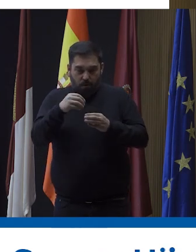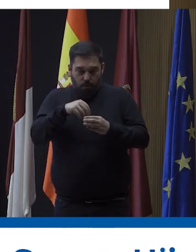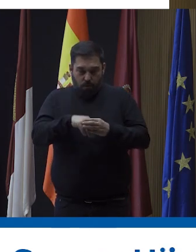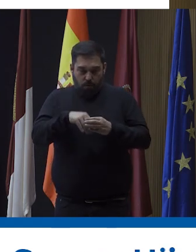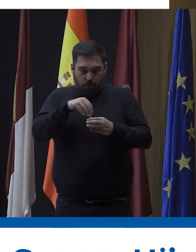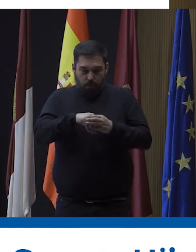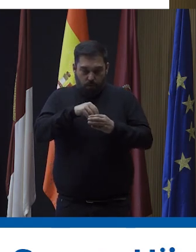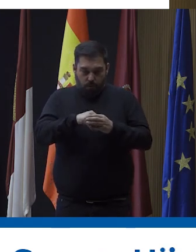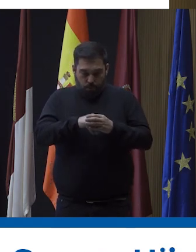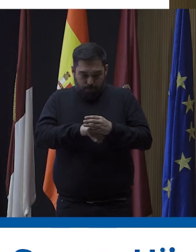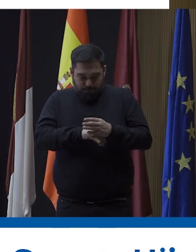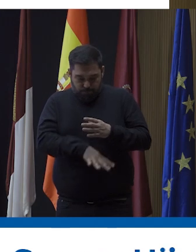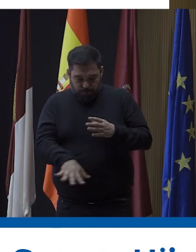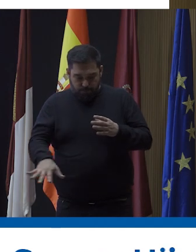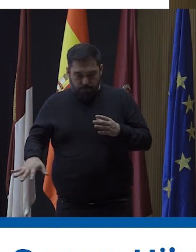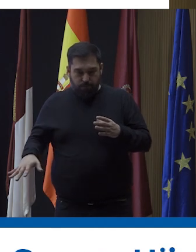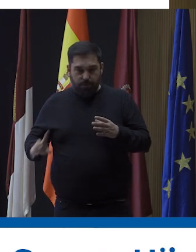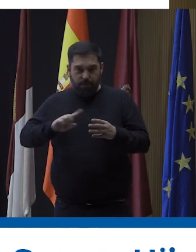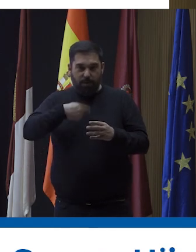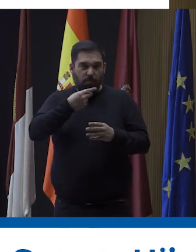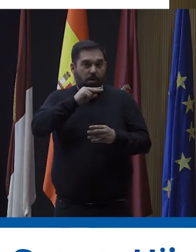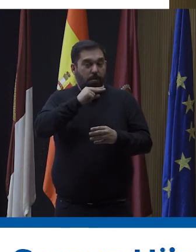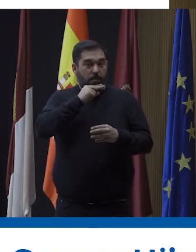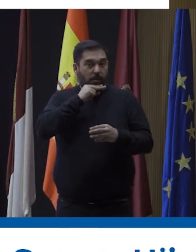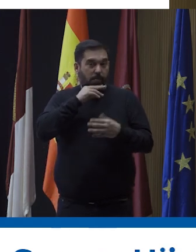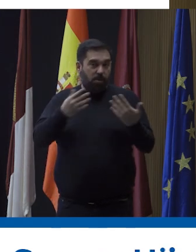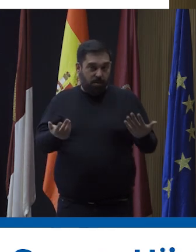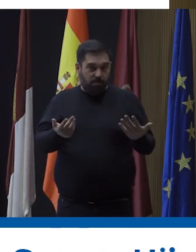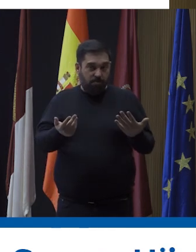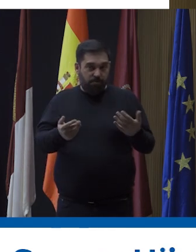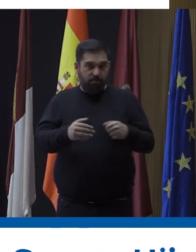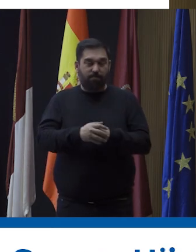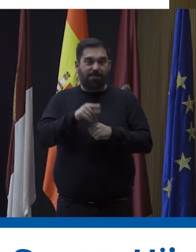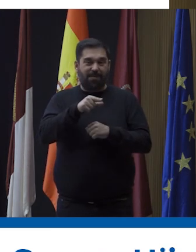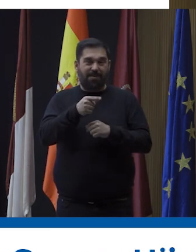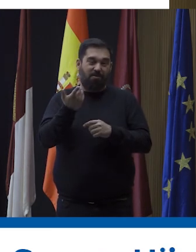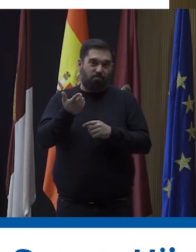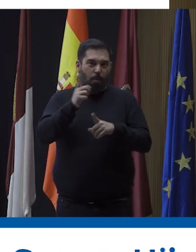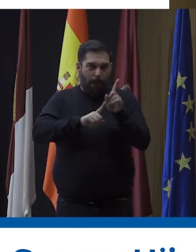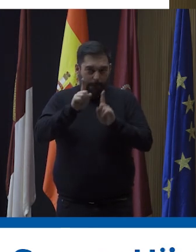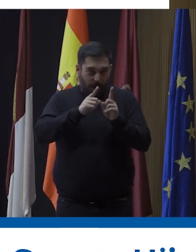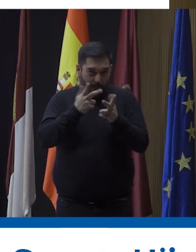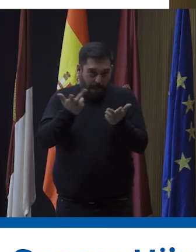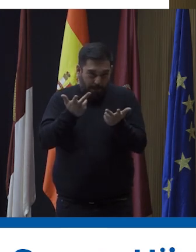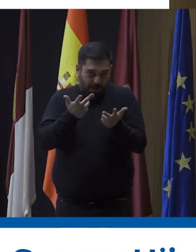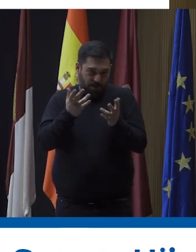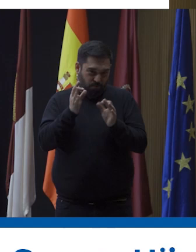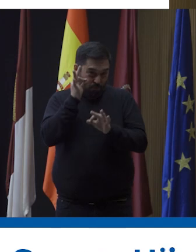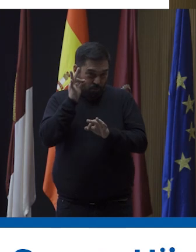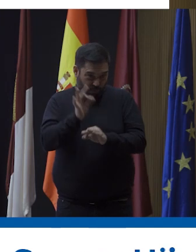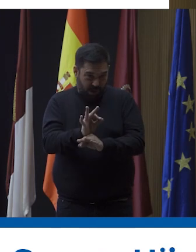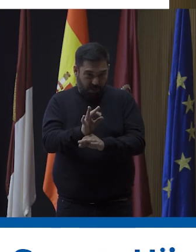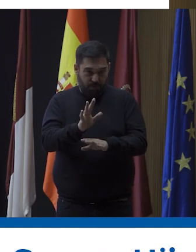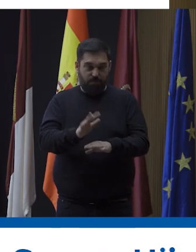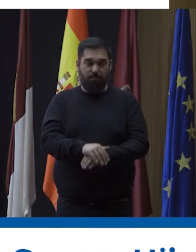mal que se produce la incontinencia, porque si no la orina va para arriba y eso ya es lo verdaderamente peligroso. Con lo